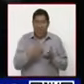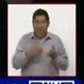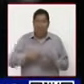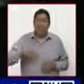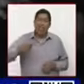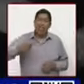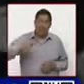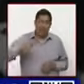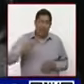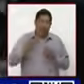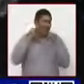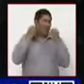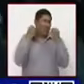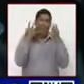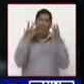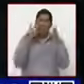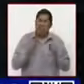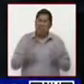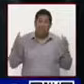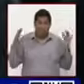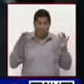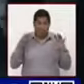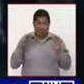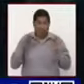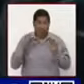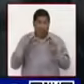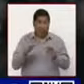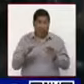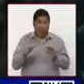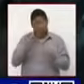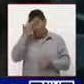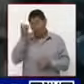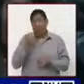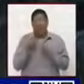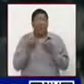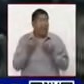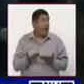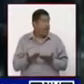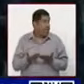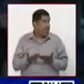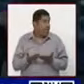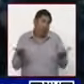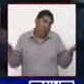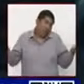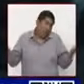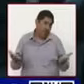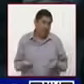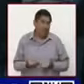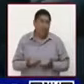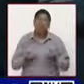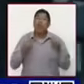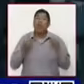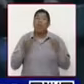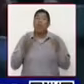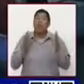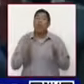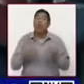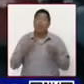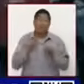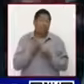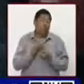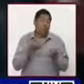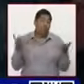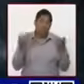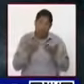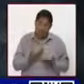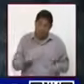es increíble cómo la gran cantidad de personas se han dado citas a este lugar, porque hay una... Bueno, bastantes vendedores que están ofreciendo una variedad